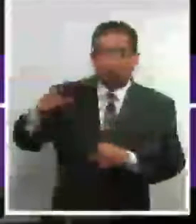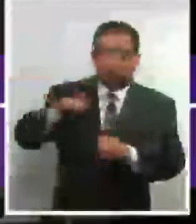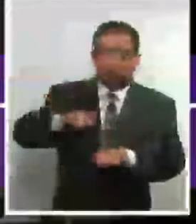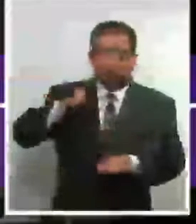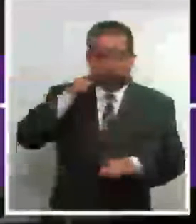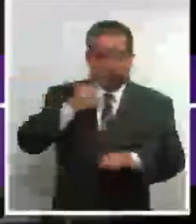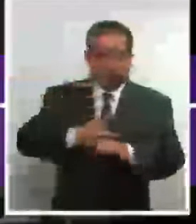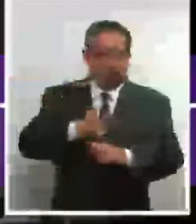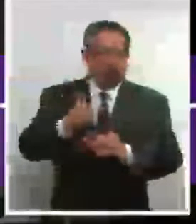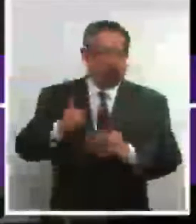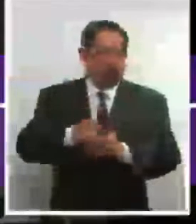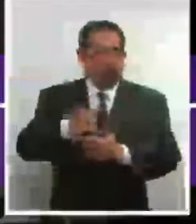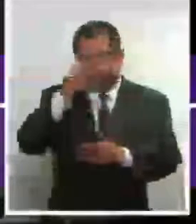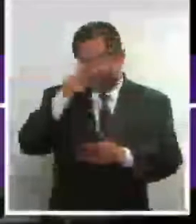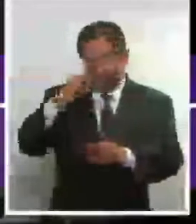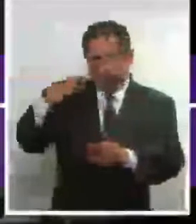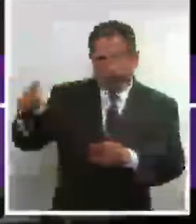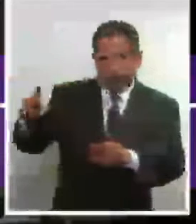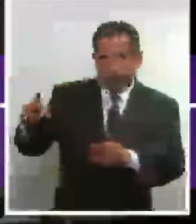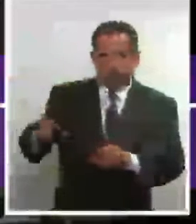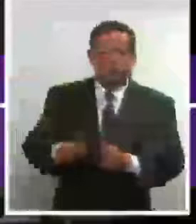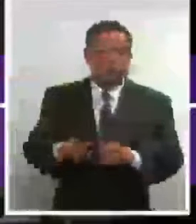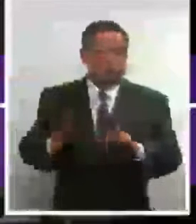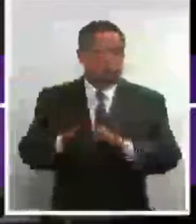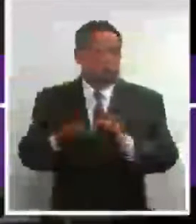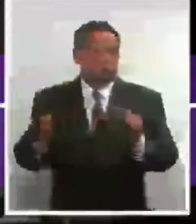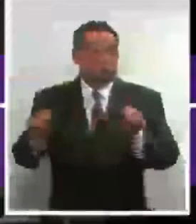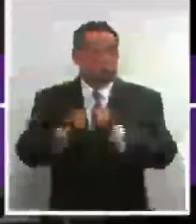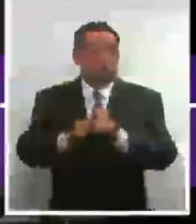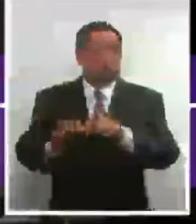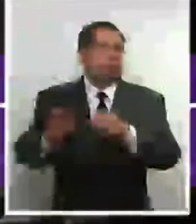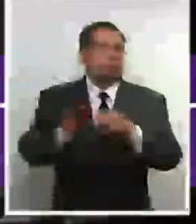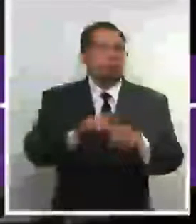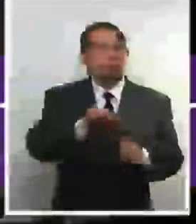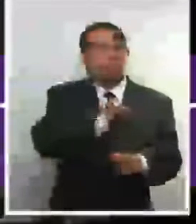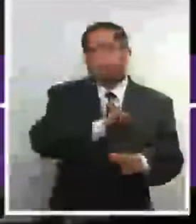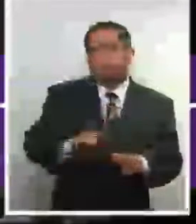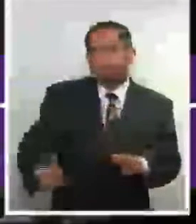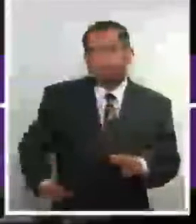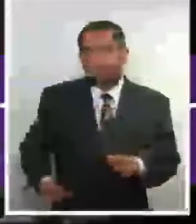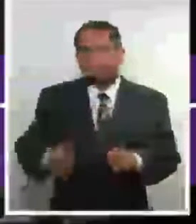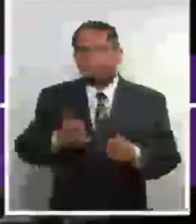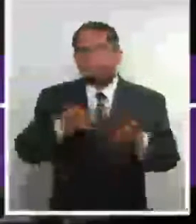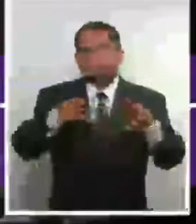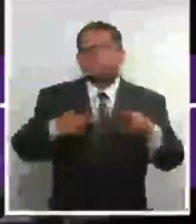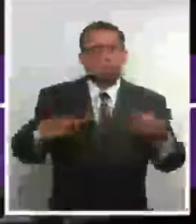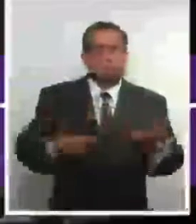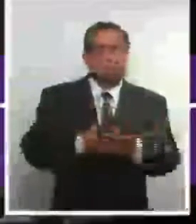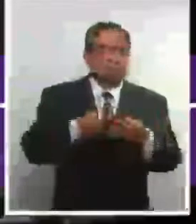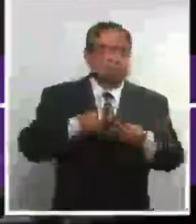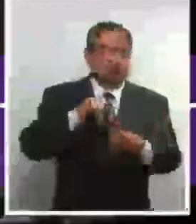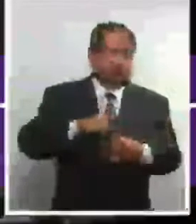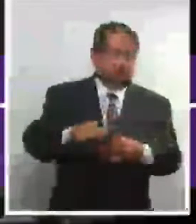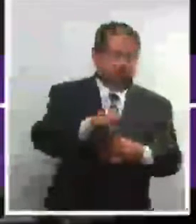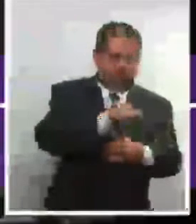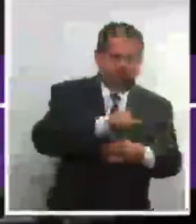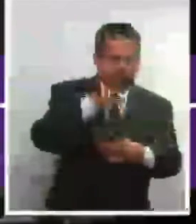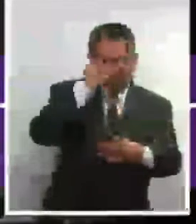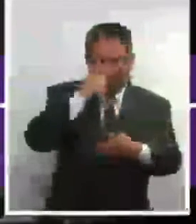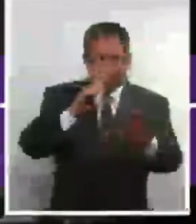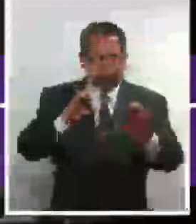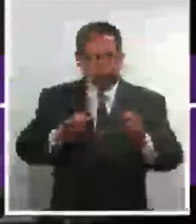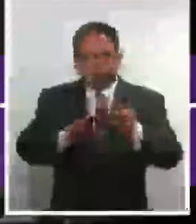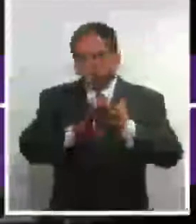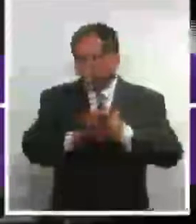de la Ciudad de México, en colaboración con las alcaldías y sus habitantes, para la prevención,